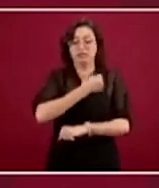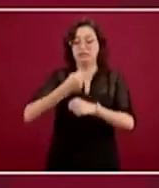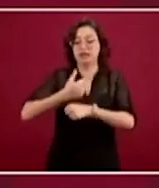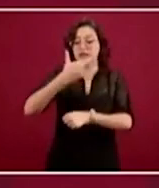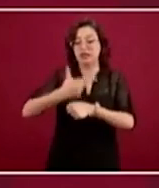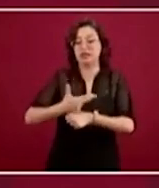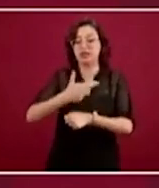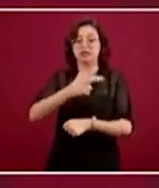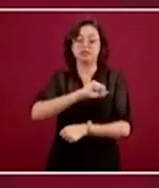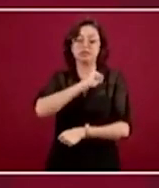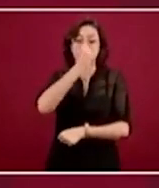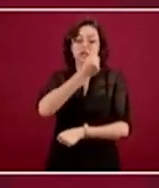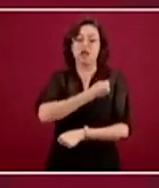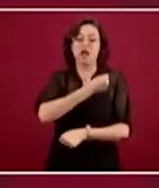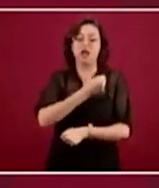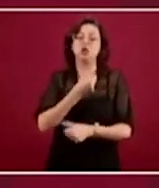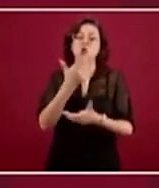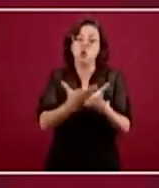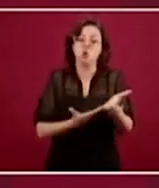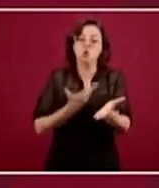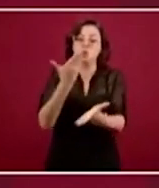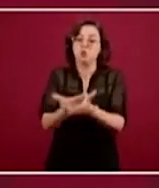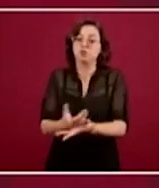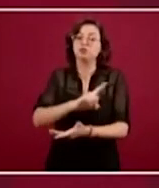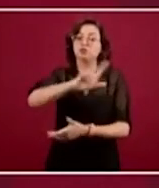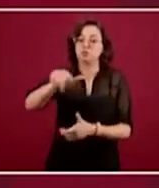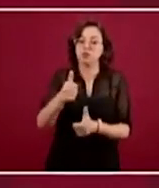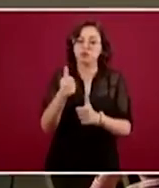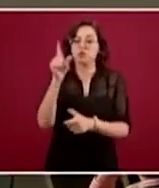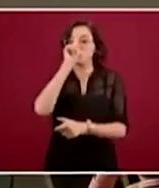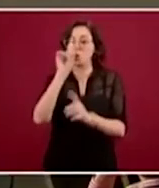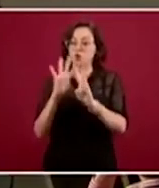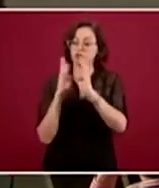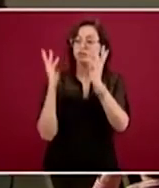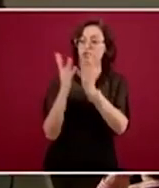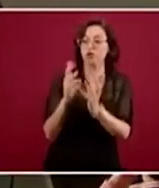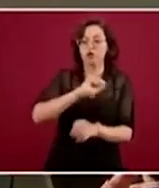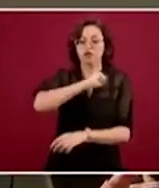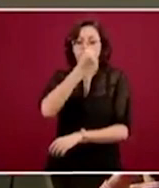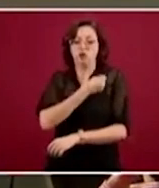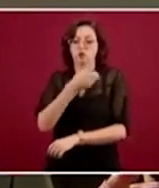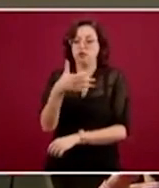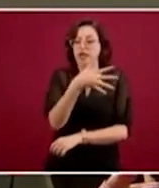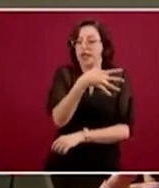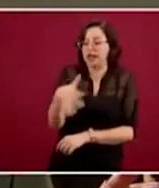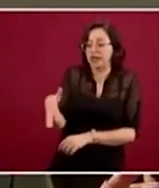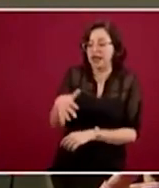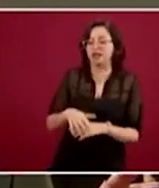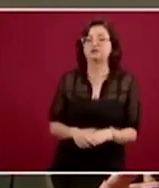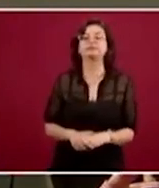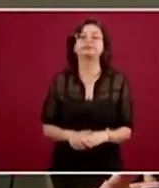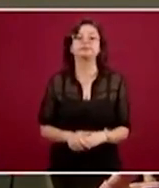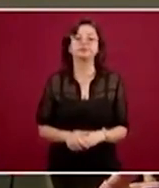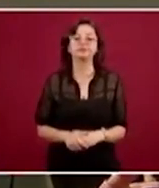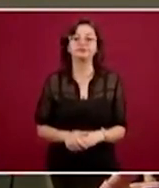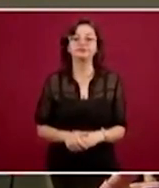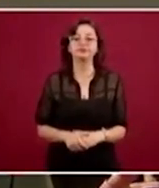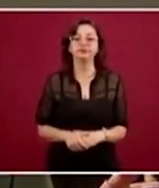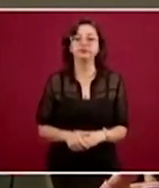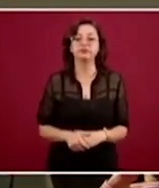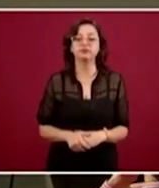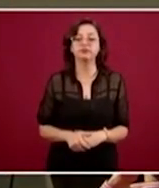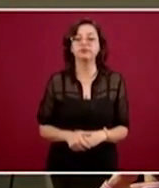de salud será sometida a consideración del consejo de seguridad general y otra pregunta sobre el gobernador d